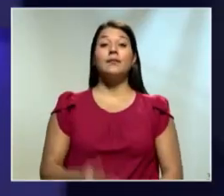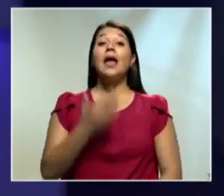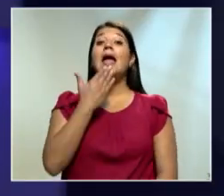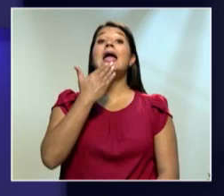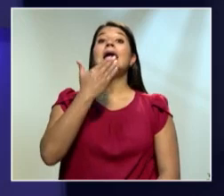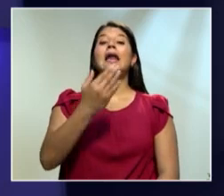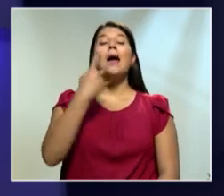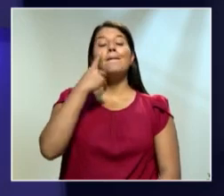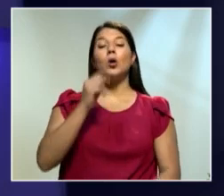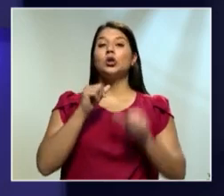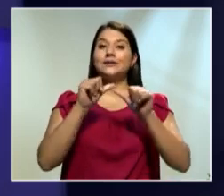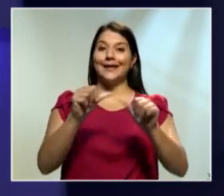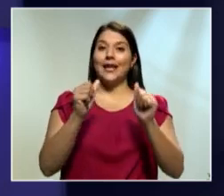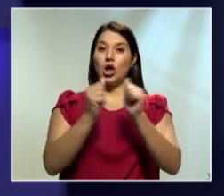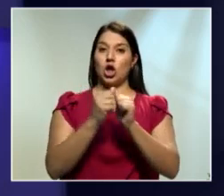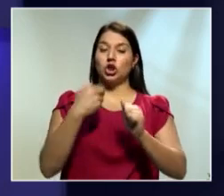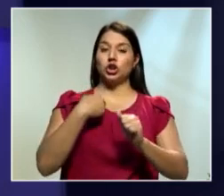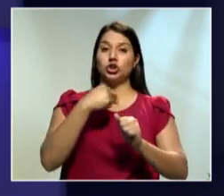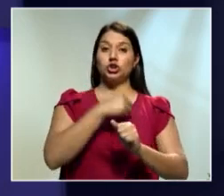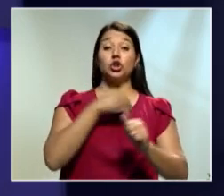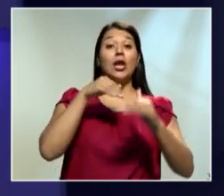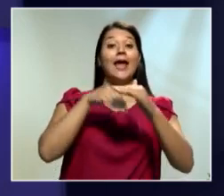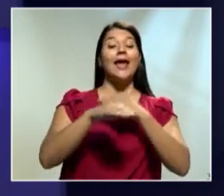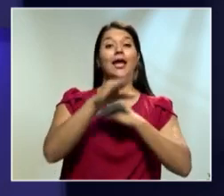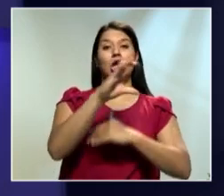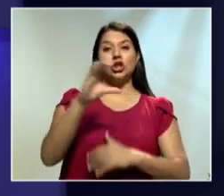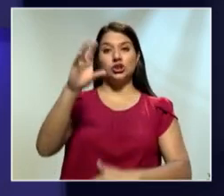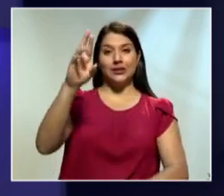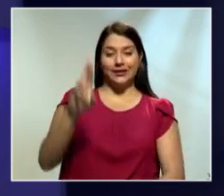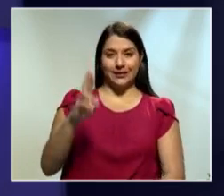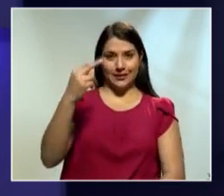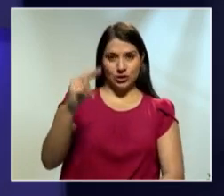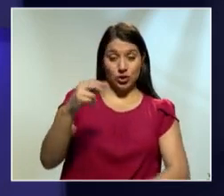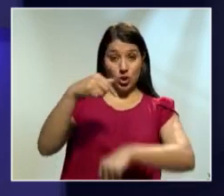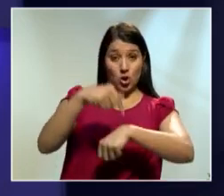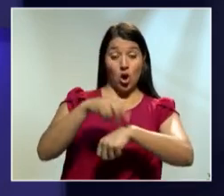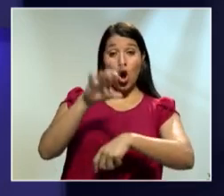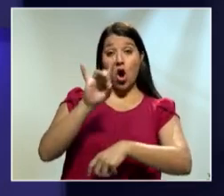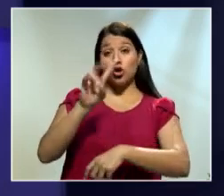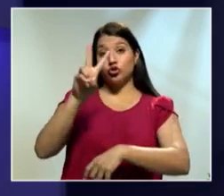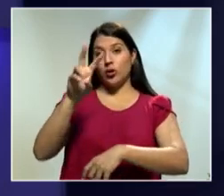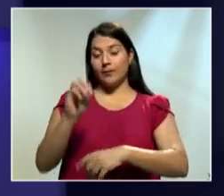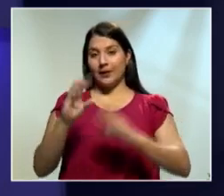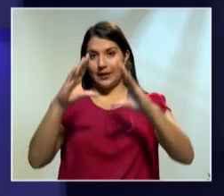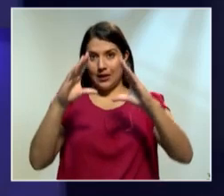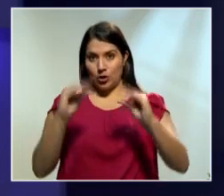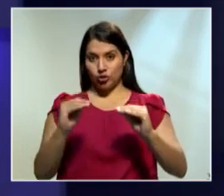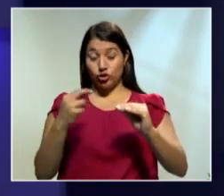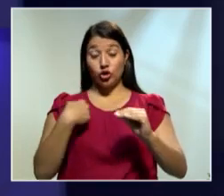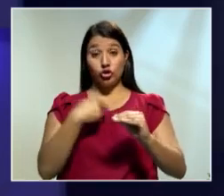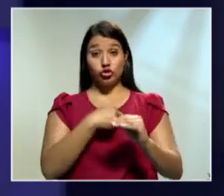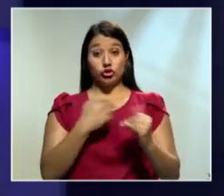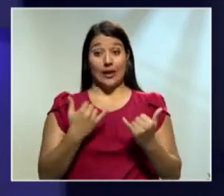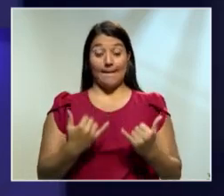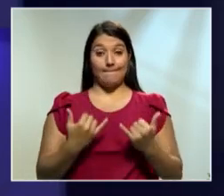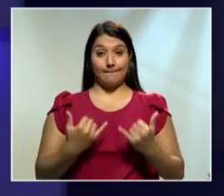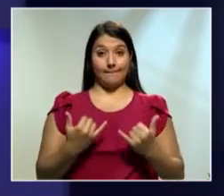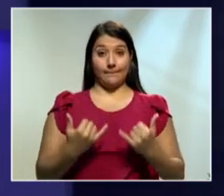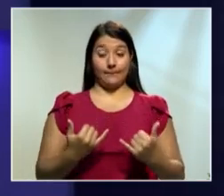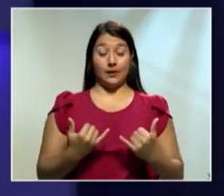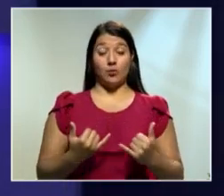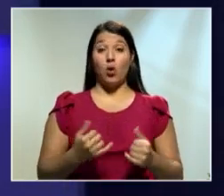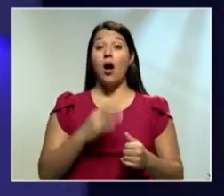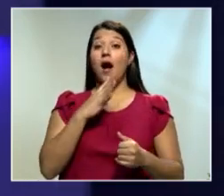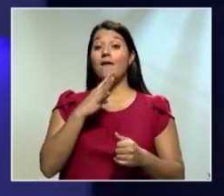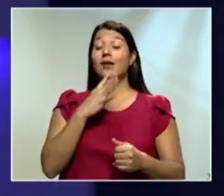Gracias por continuar con nosotros en la señal de Costa Rica Noticias. 8:20 de la noche, estamos en vivo